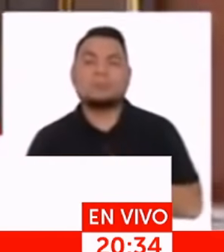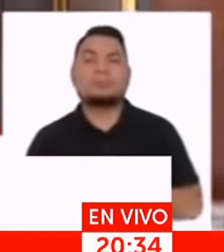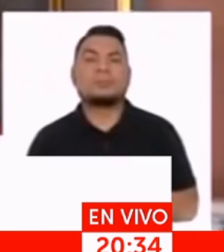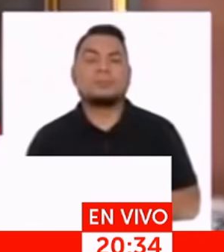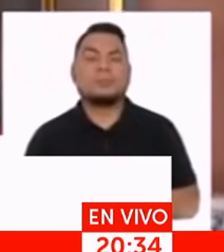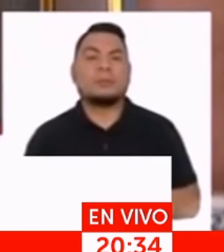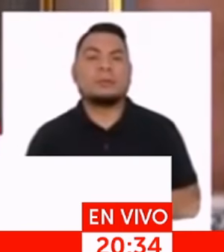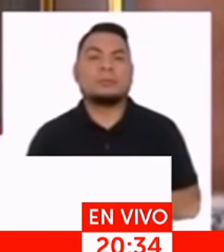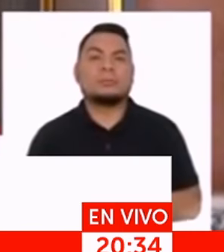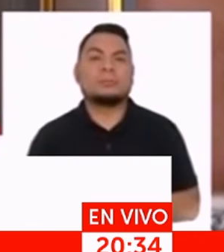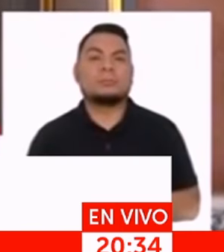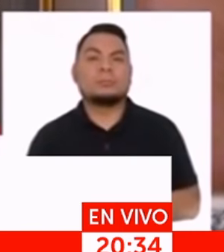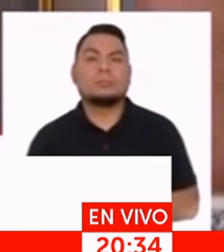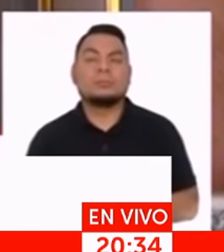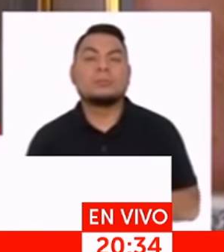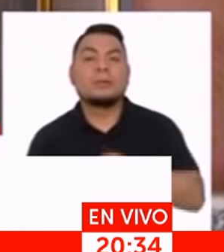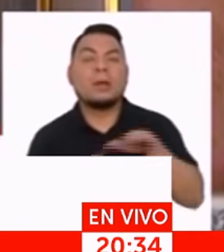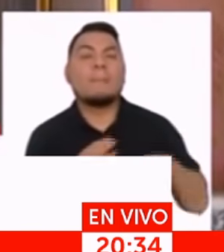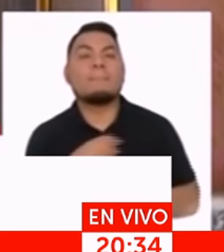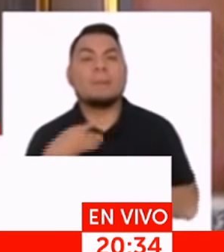del Ministerio de la Mujer.